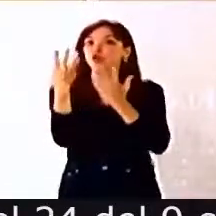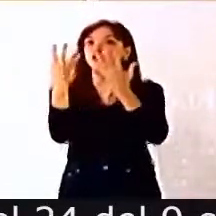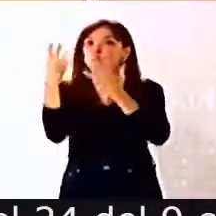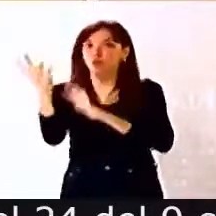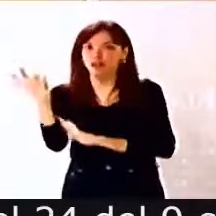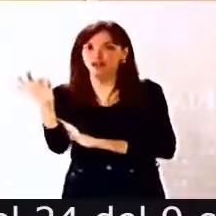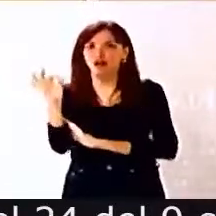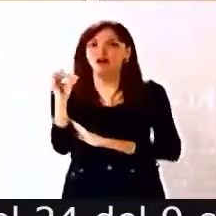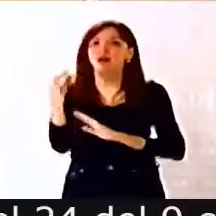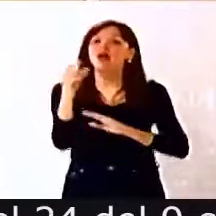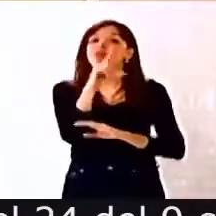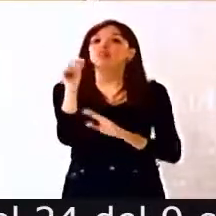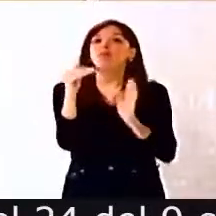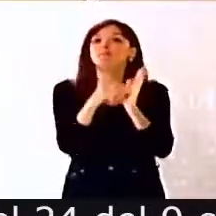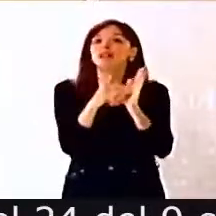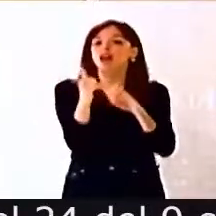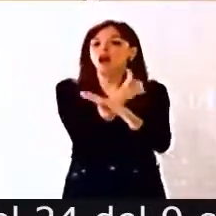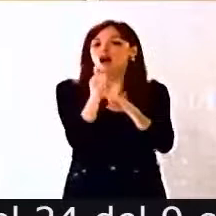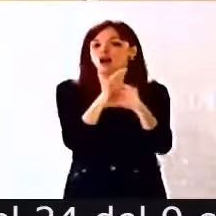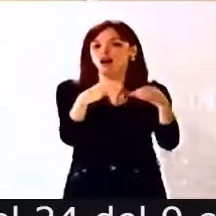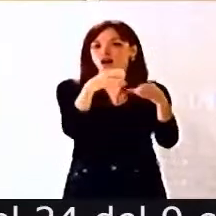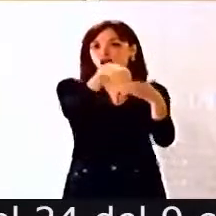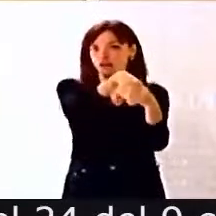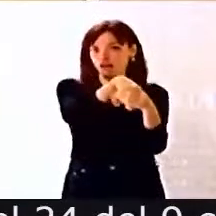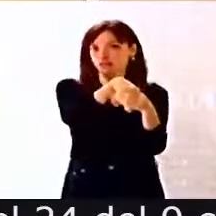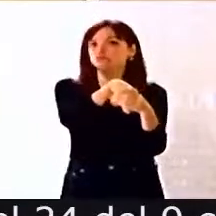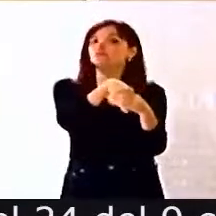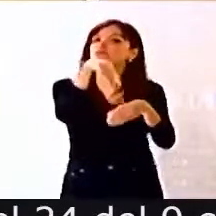100.000 habitantes a los 14 días.